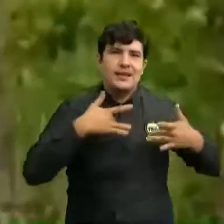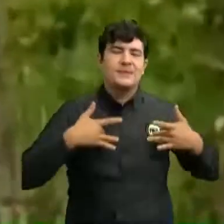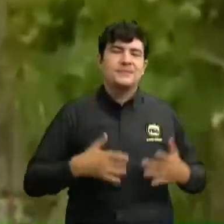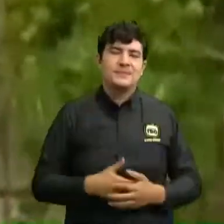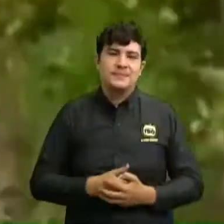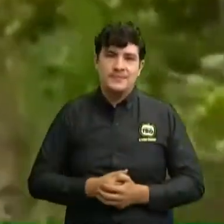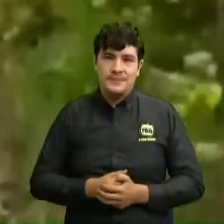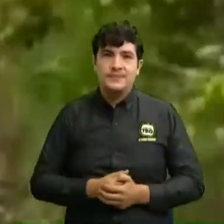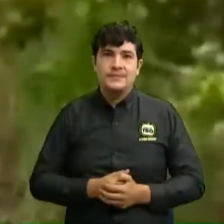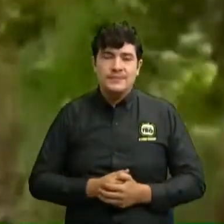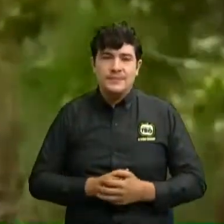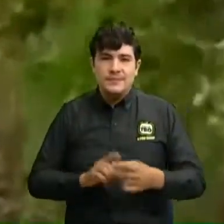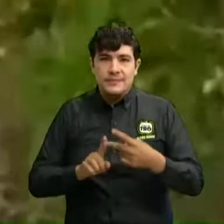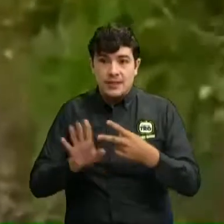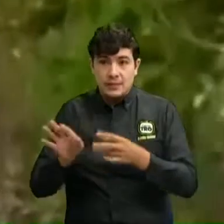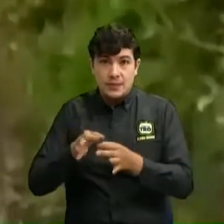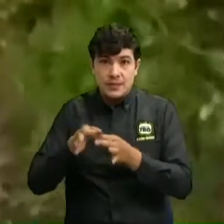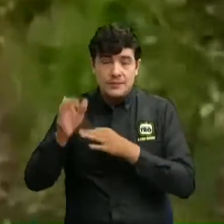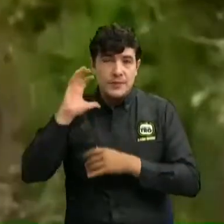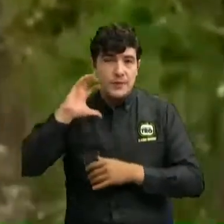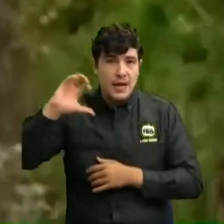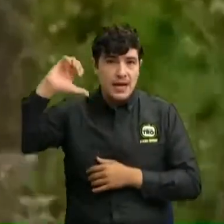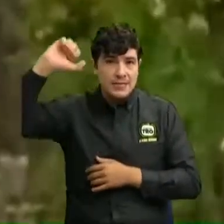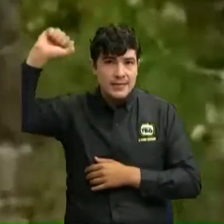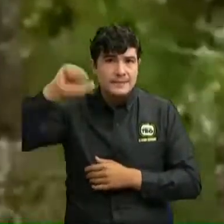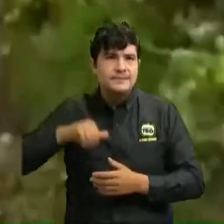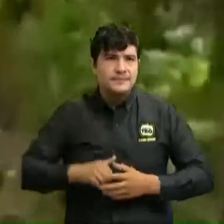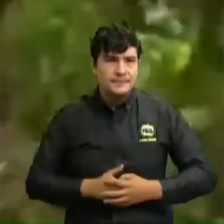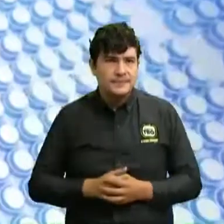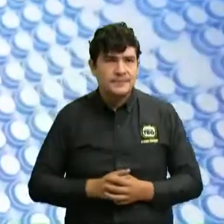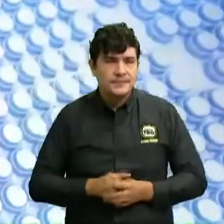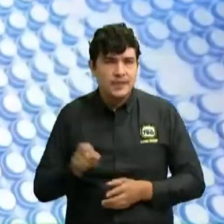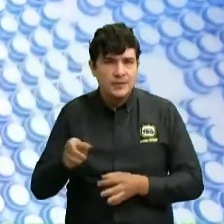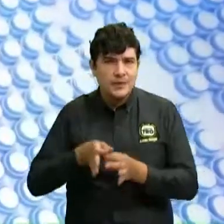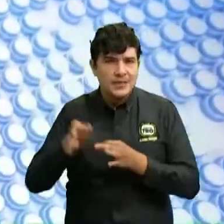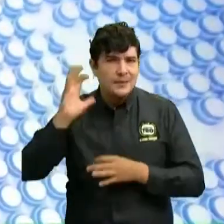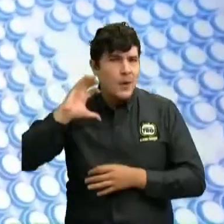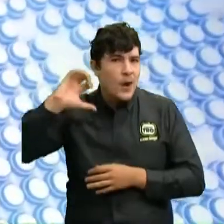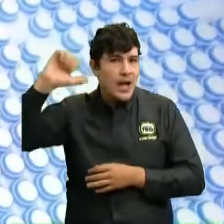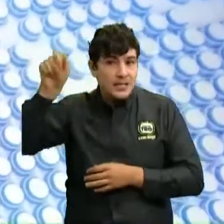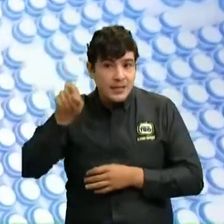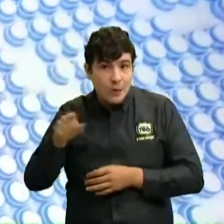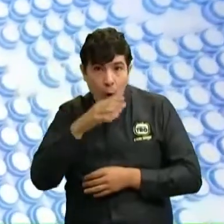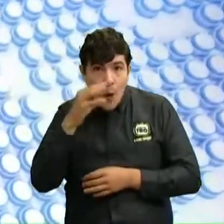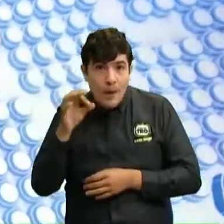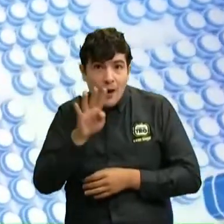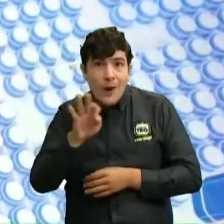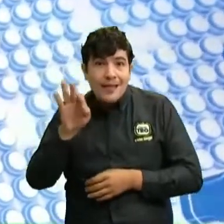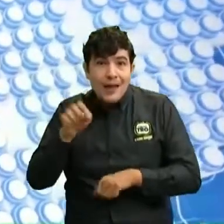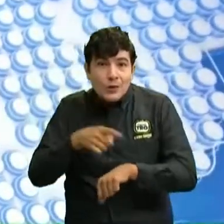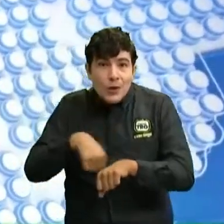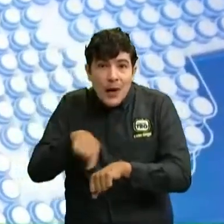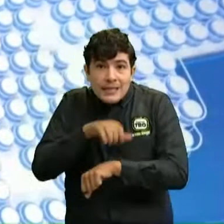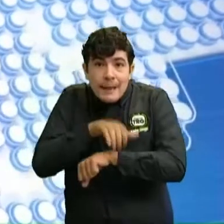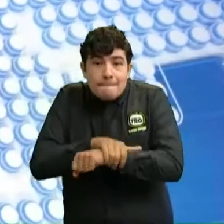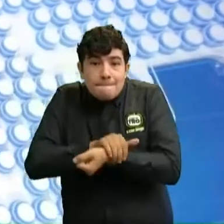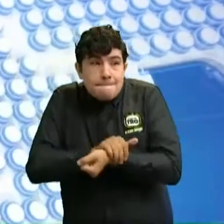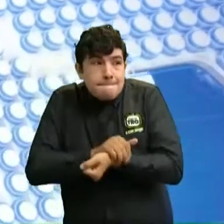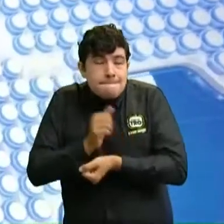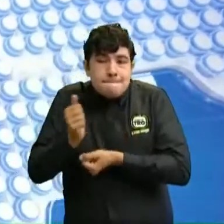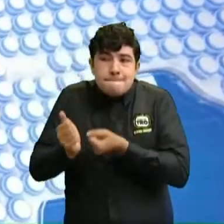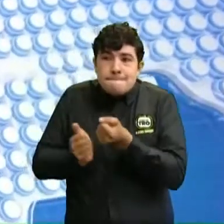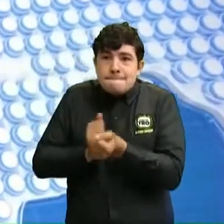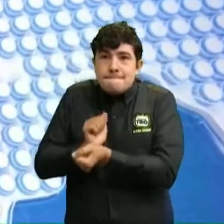En Ocaña, y luego de permanecer retenido por más de 48 horas, fue dejado en libertad el comerciante Francisco Antonio Rincón Meneses,